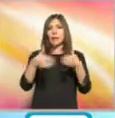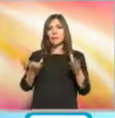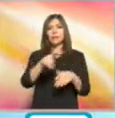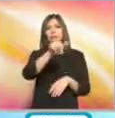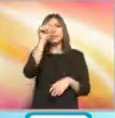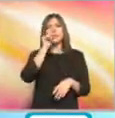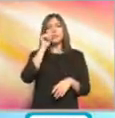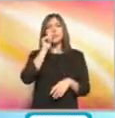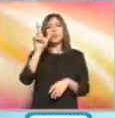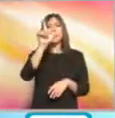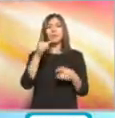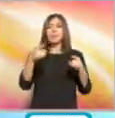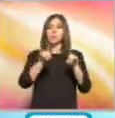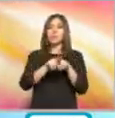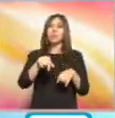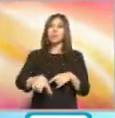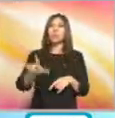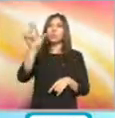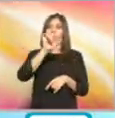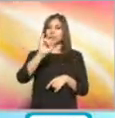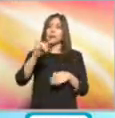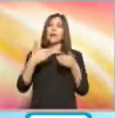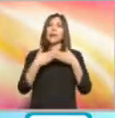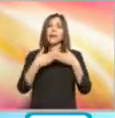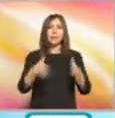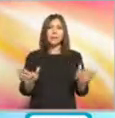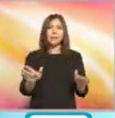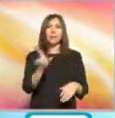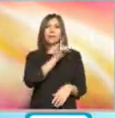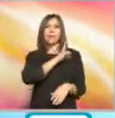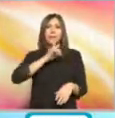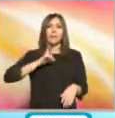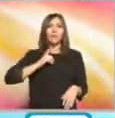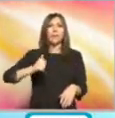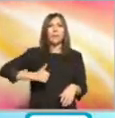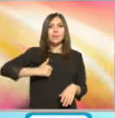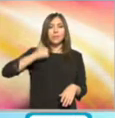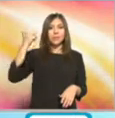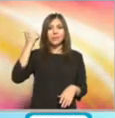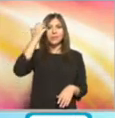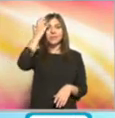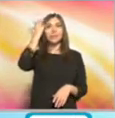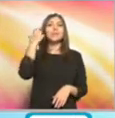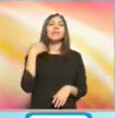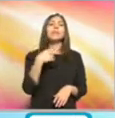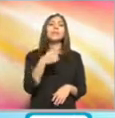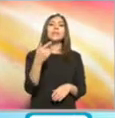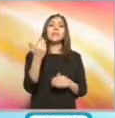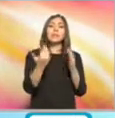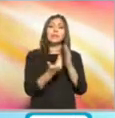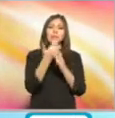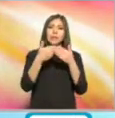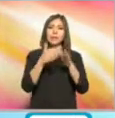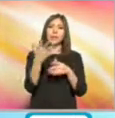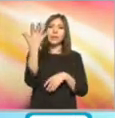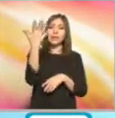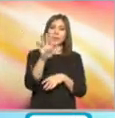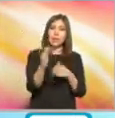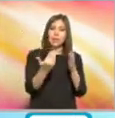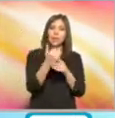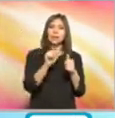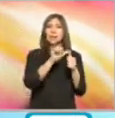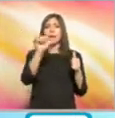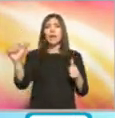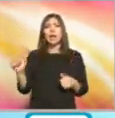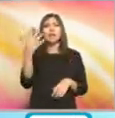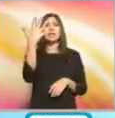normalmente estaremos el lunes. Este lunes vamos a estar abiertos. Hay que aprovechar. Hay que aprovecharlo y estamos de 10 a 5 de la tarde. Entonces se